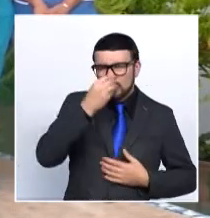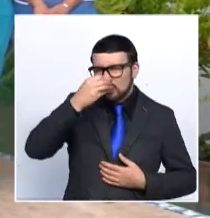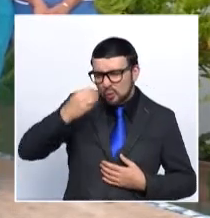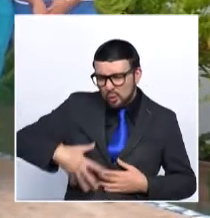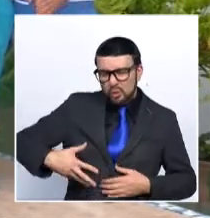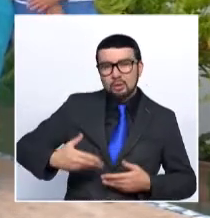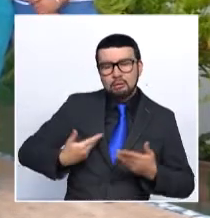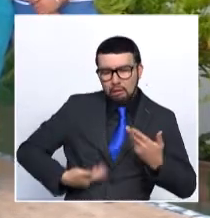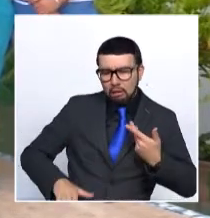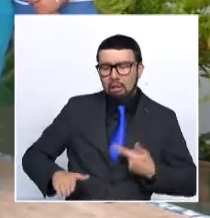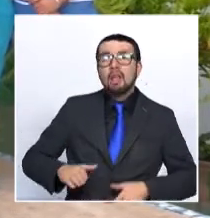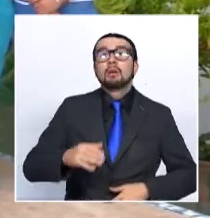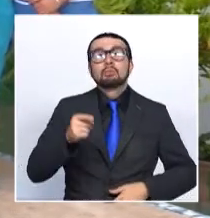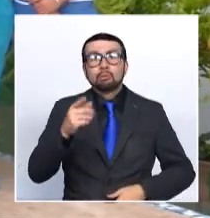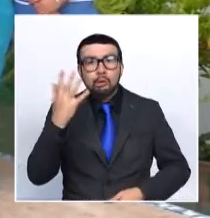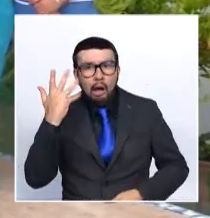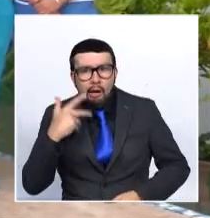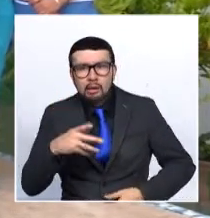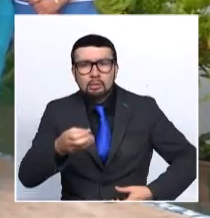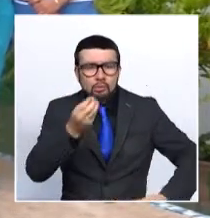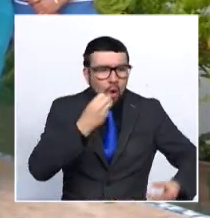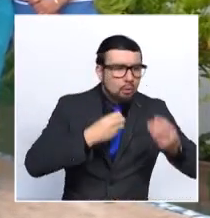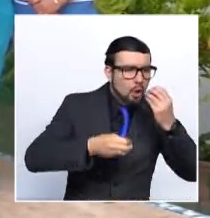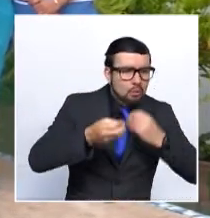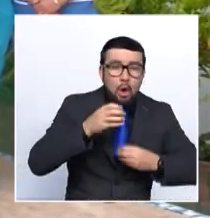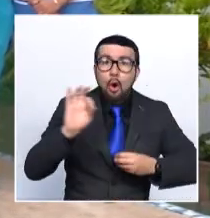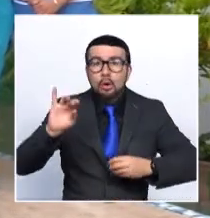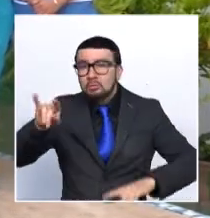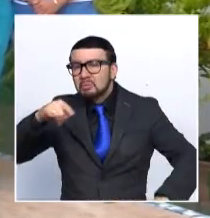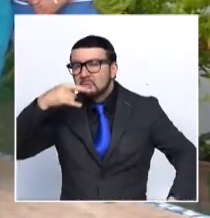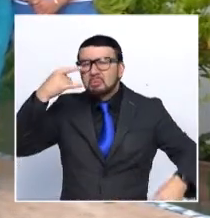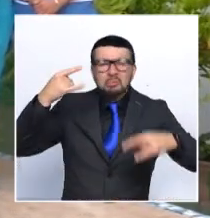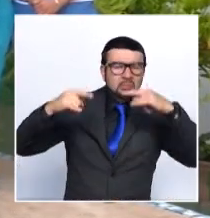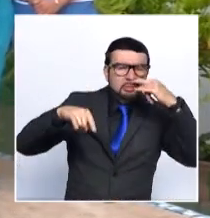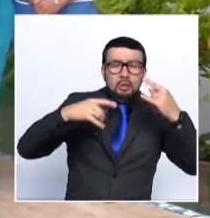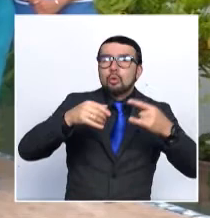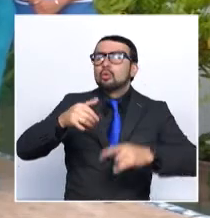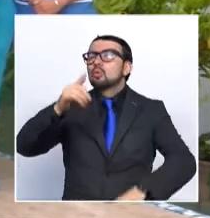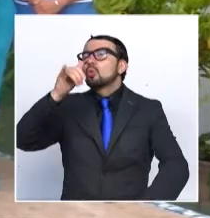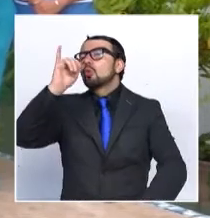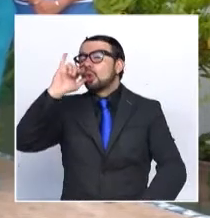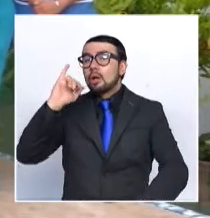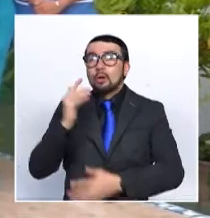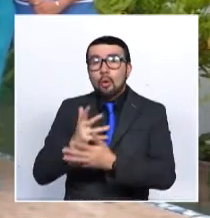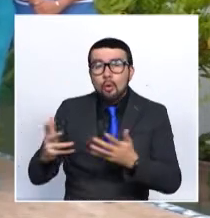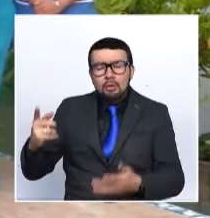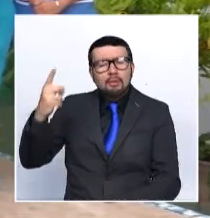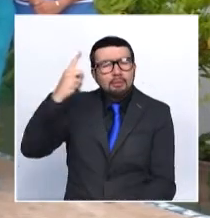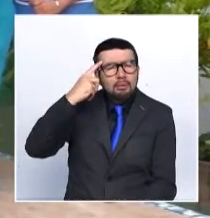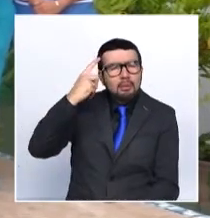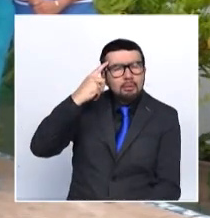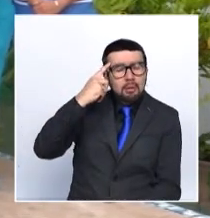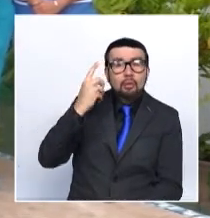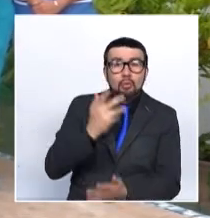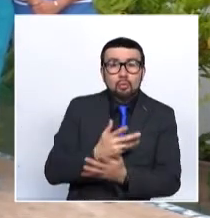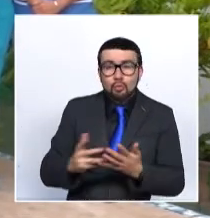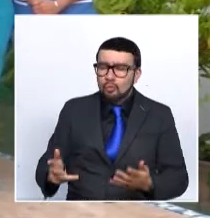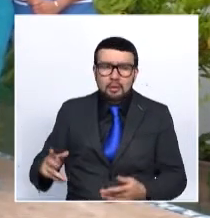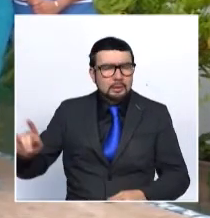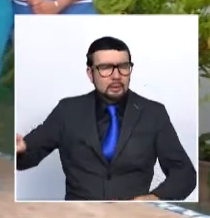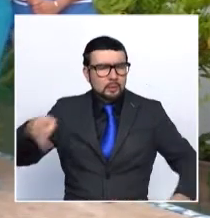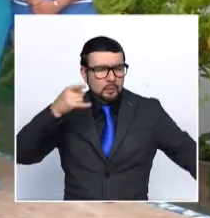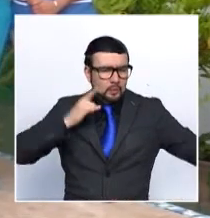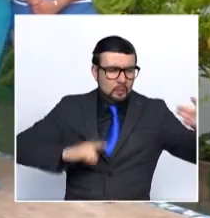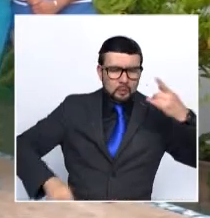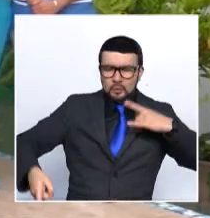sucio con lo que estamos consumiendo, con lo que estamos respirando, con lo que estamos bebiendo y con lo que estamos pensando, bombardeados permanentemente